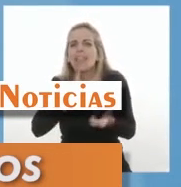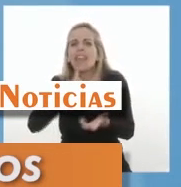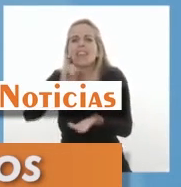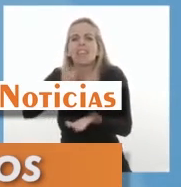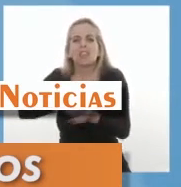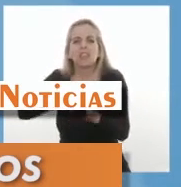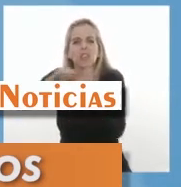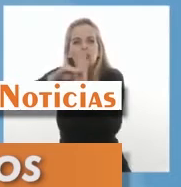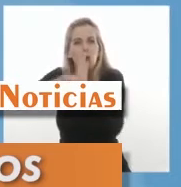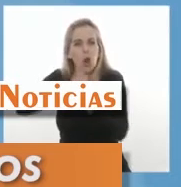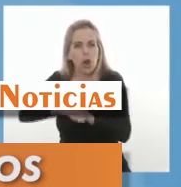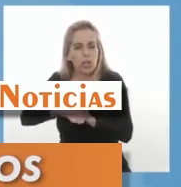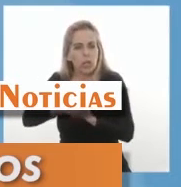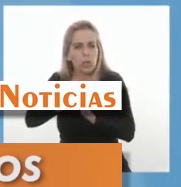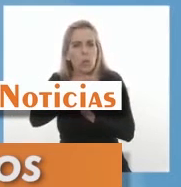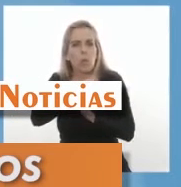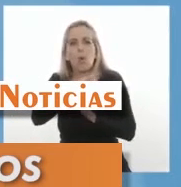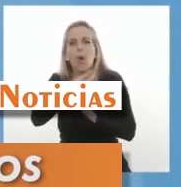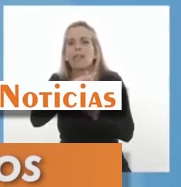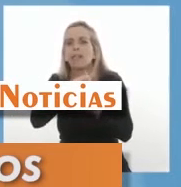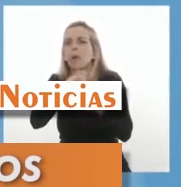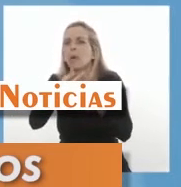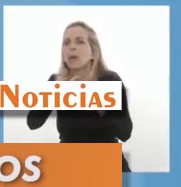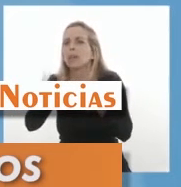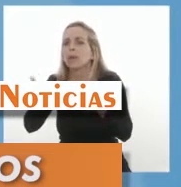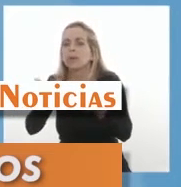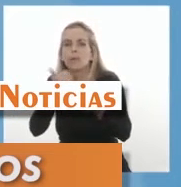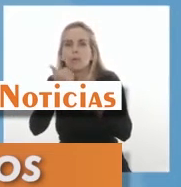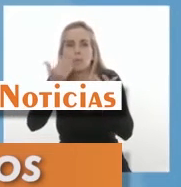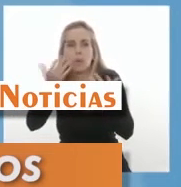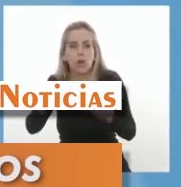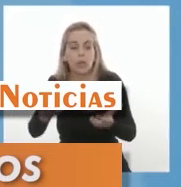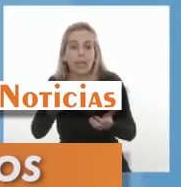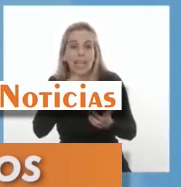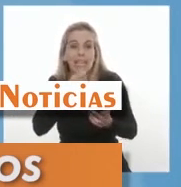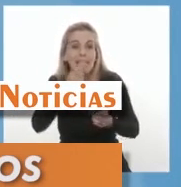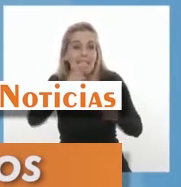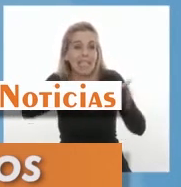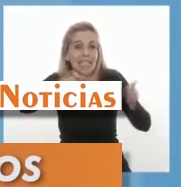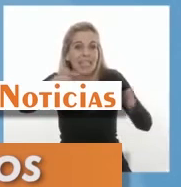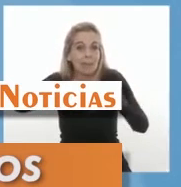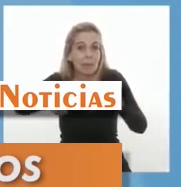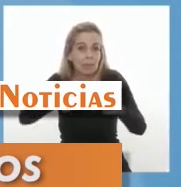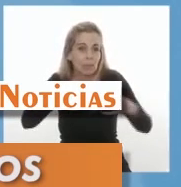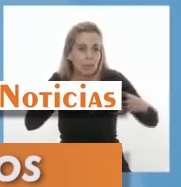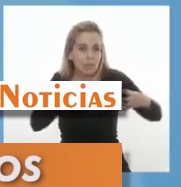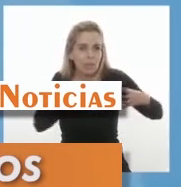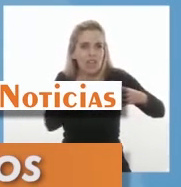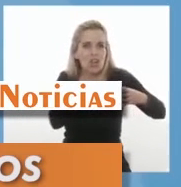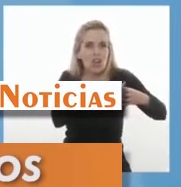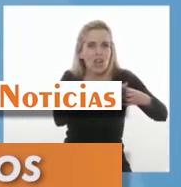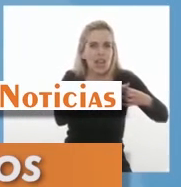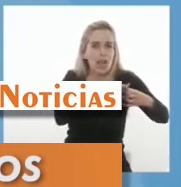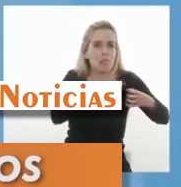iban a incorporar. Digamos, son todos paliativos, no hay ninguna solución definitiva, pero en el marco de una crisis. Y nosotros acá estaremos, Néstor, de nuestro espacio